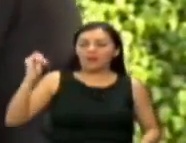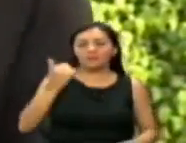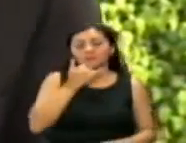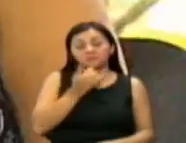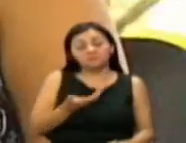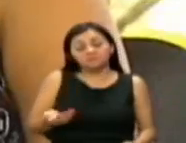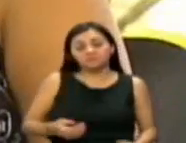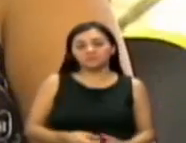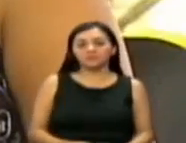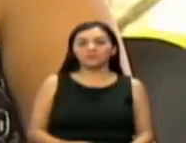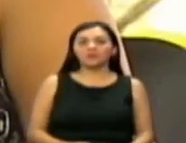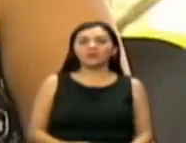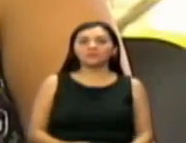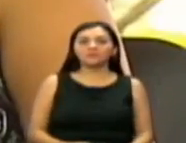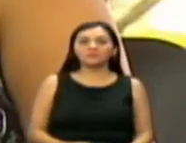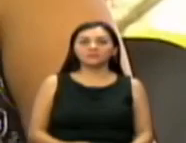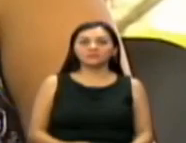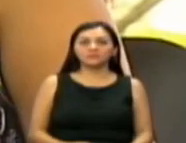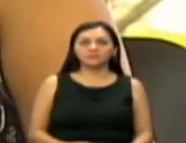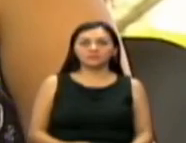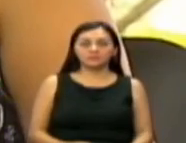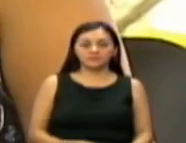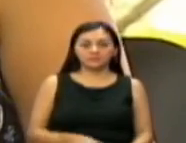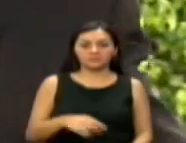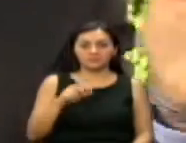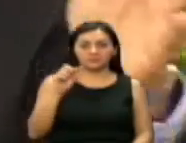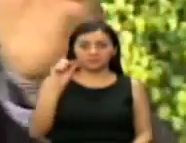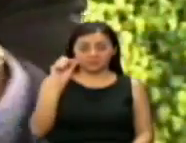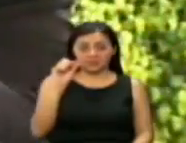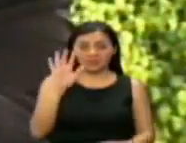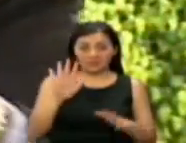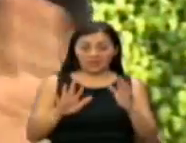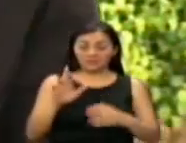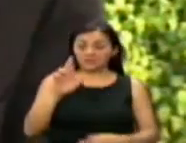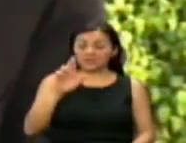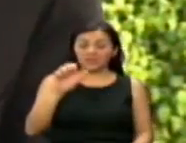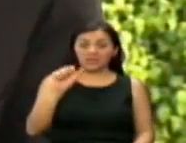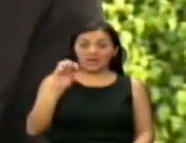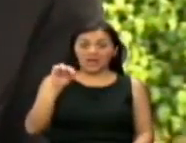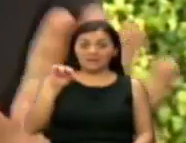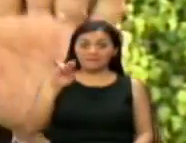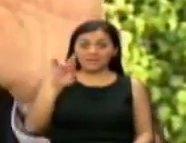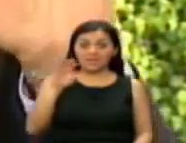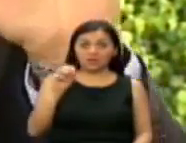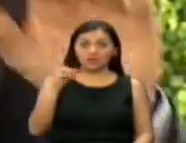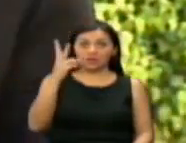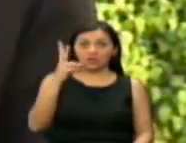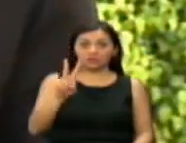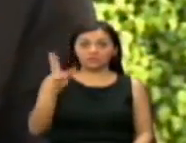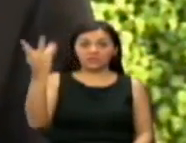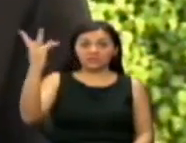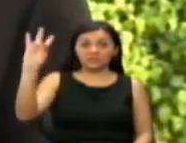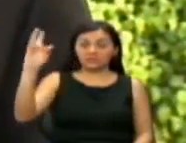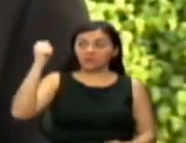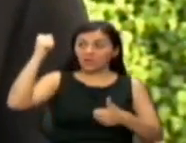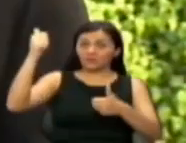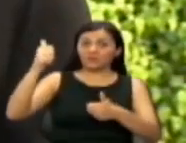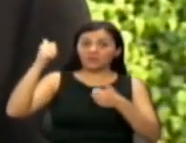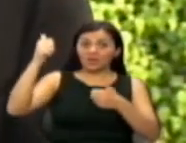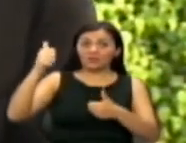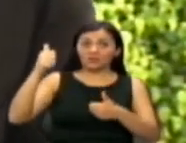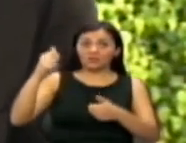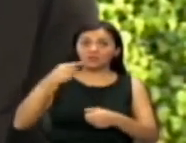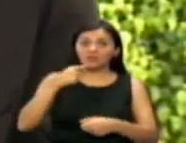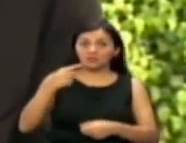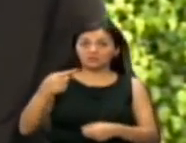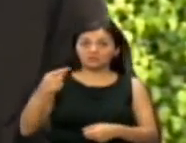Presidente, contrario a lo que sucedió en 2009, y por si acaso, usted, ¿cree que Ramiro va a ser candidato para presidente en 2017? Que tiene todo su derecho y se está palanqueando